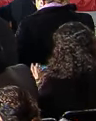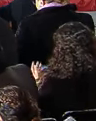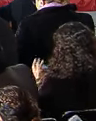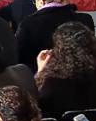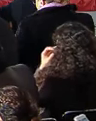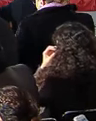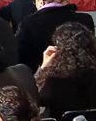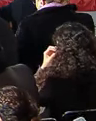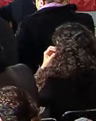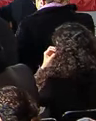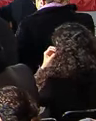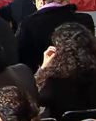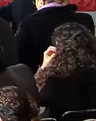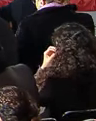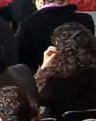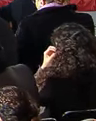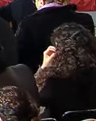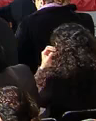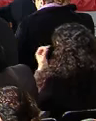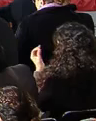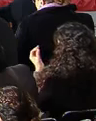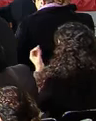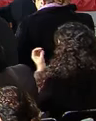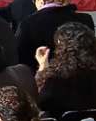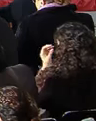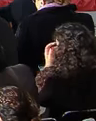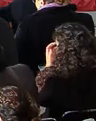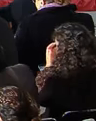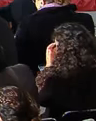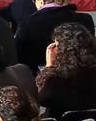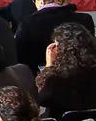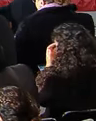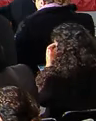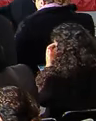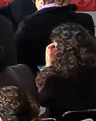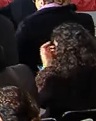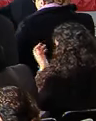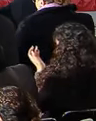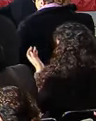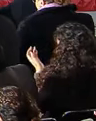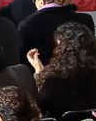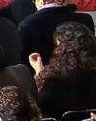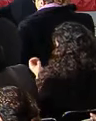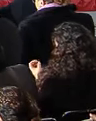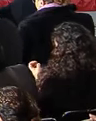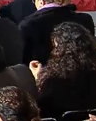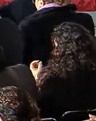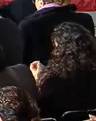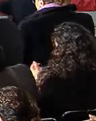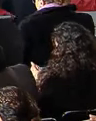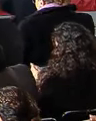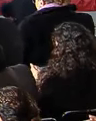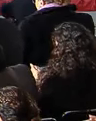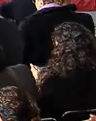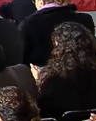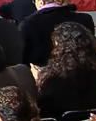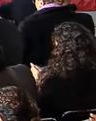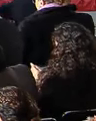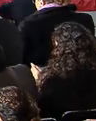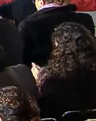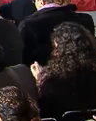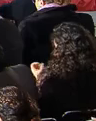Y voy a estar con ustedes siempre. No va a haber divorcio. Es gobierno del pueblo, para el pueblo y con